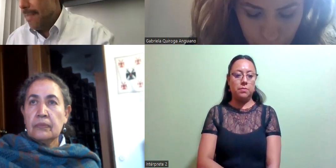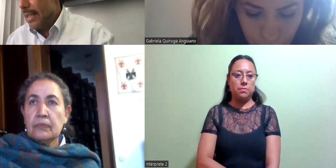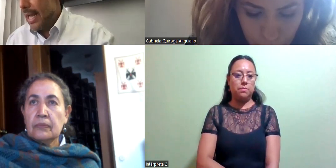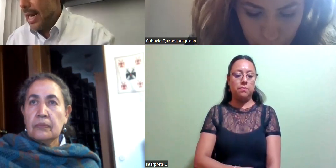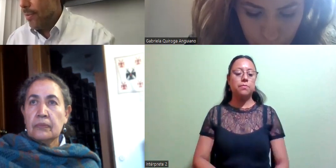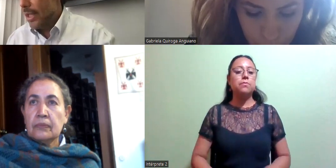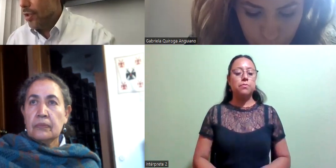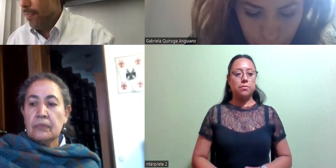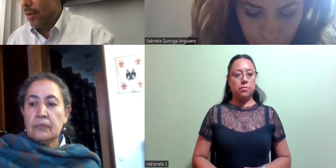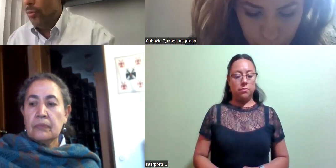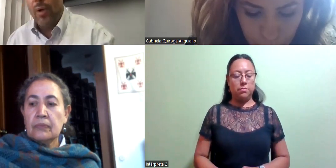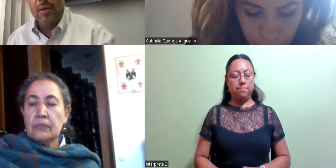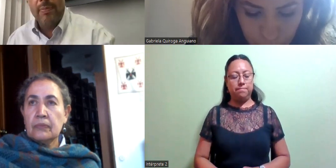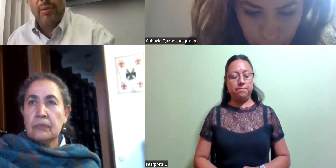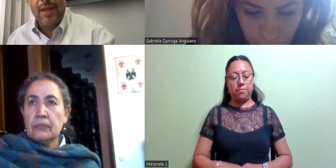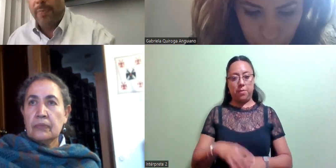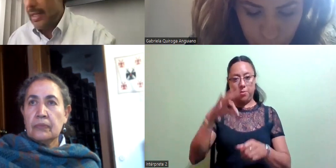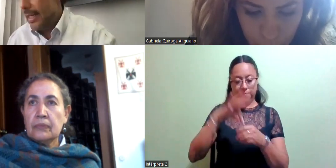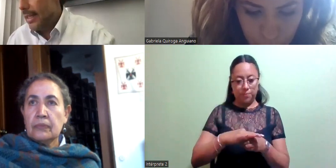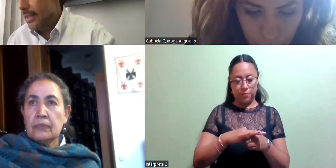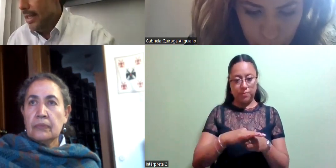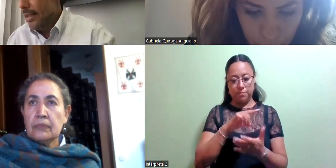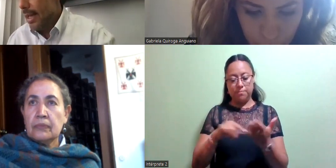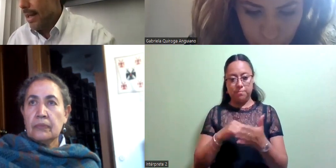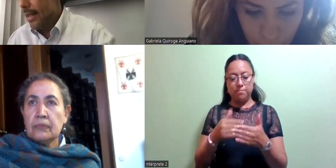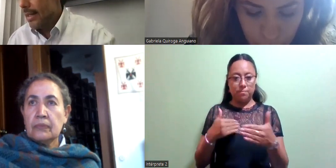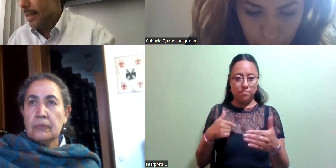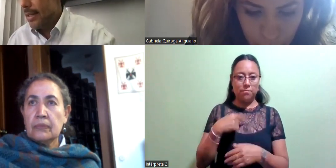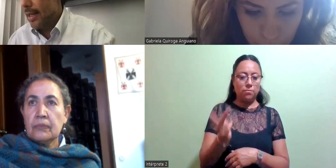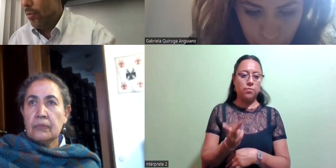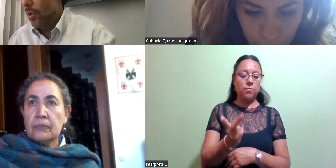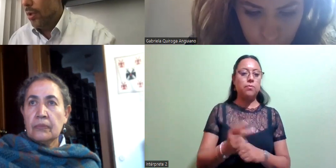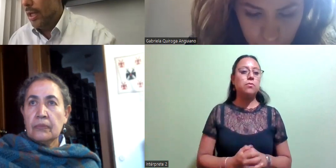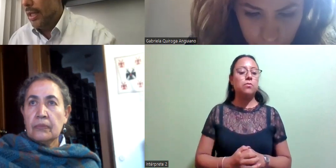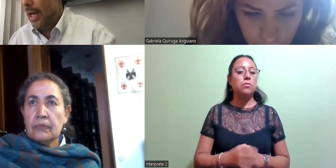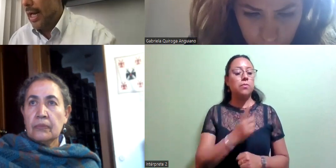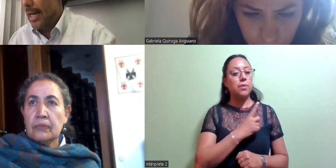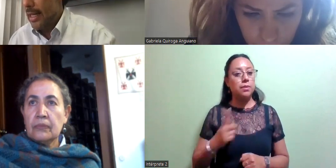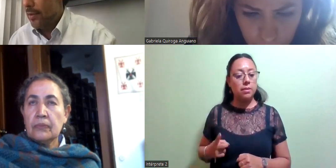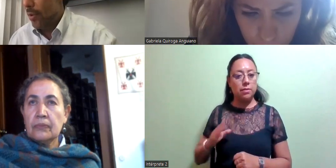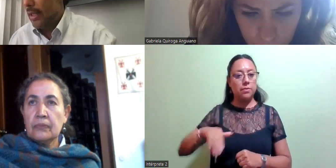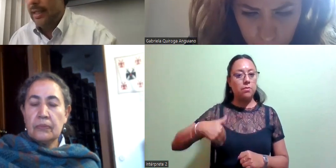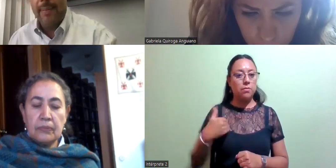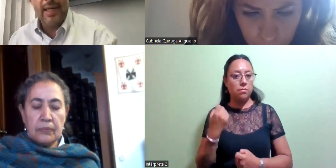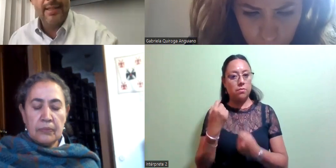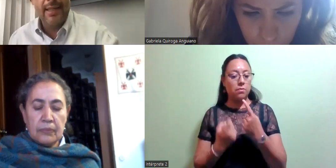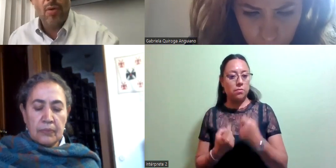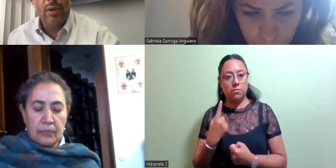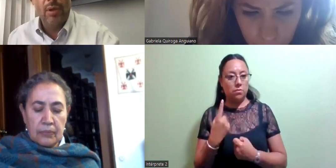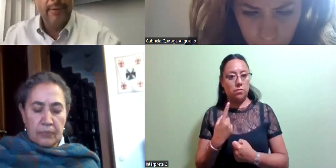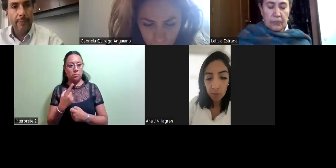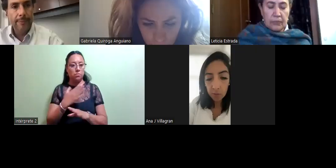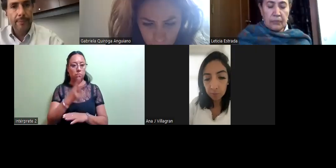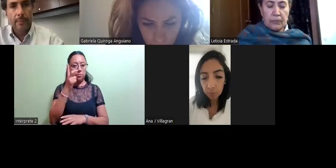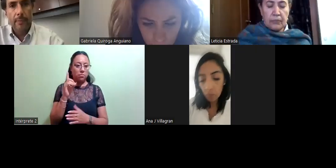Antes de pasar a la votación, pregunto a los diputados presentes si habrá de reservarse alguno a alguien sobre el dictamen que se